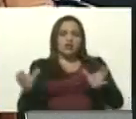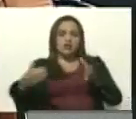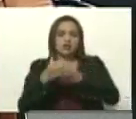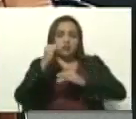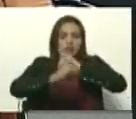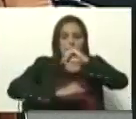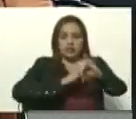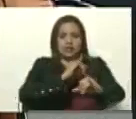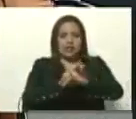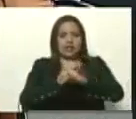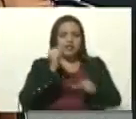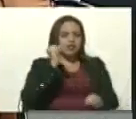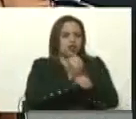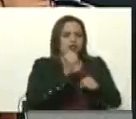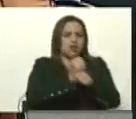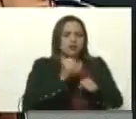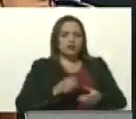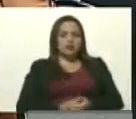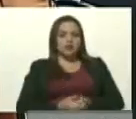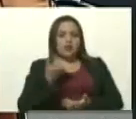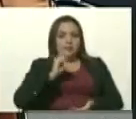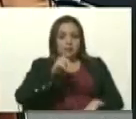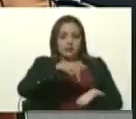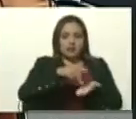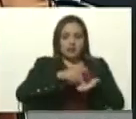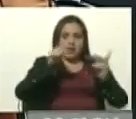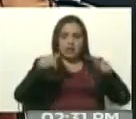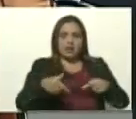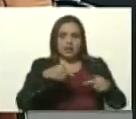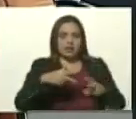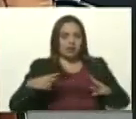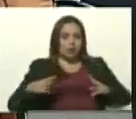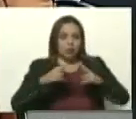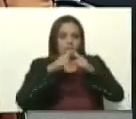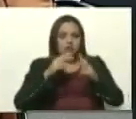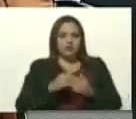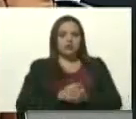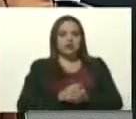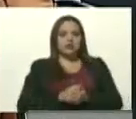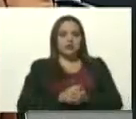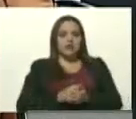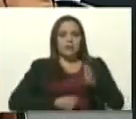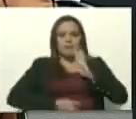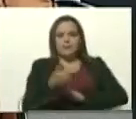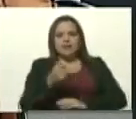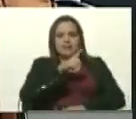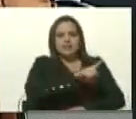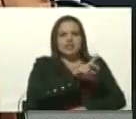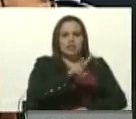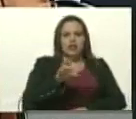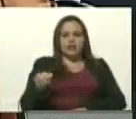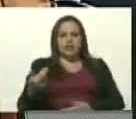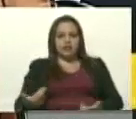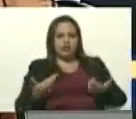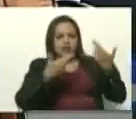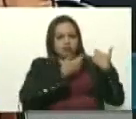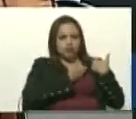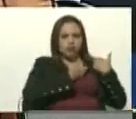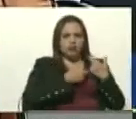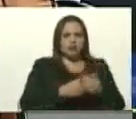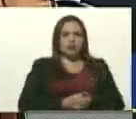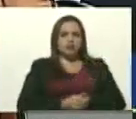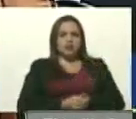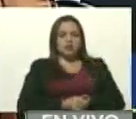Internacional del Trabajo. Presentes también en este encuentro más de 120 representantes